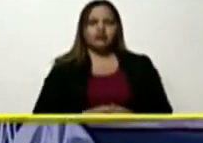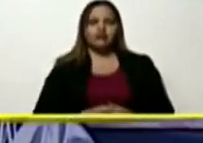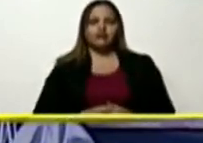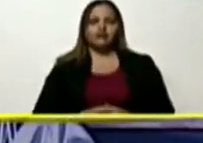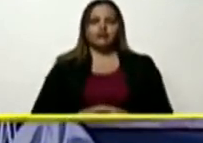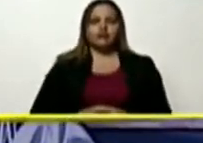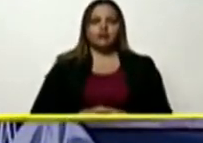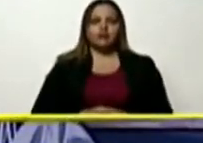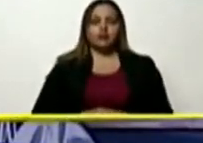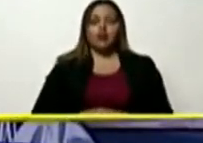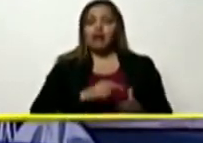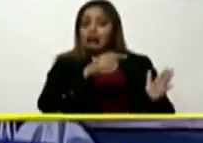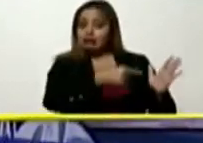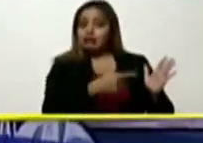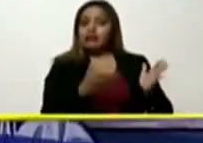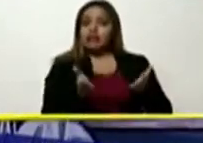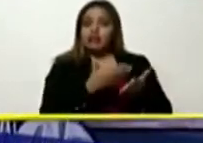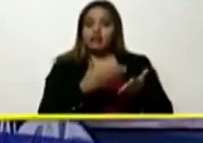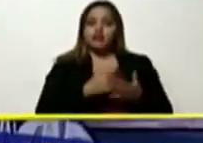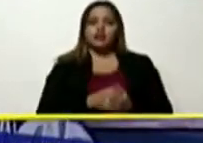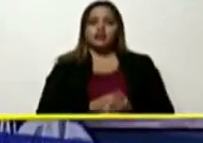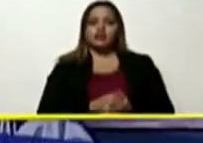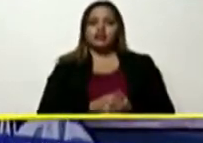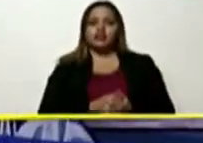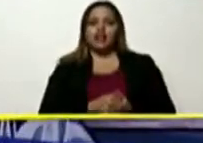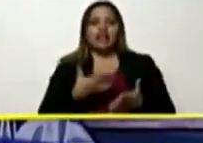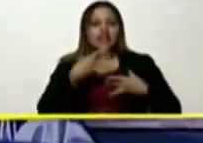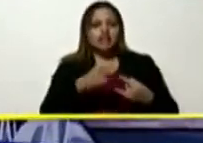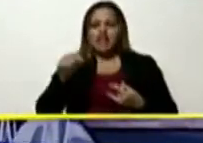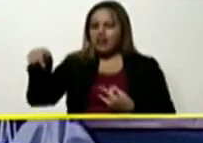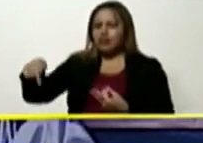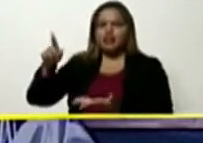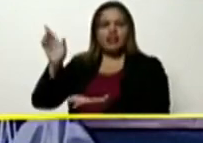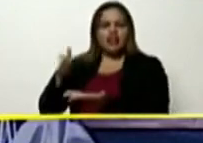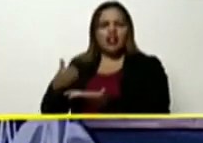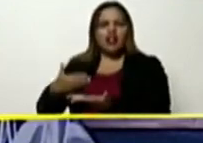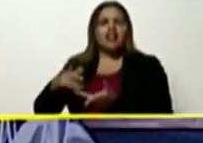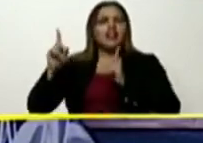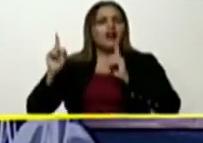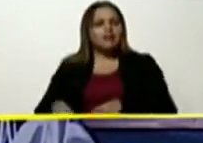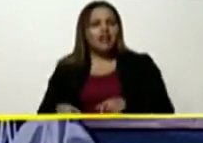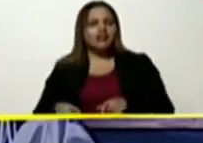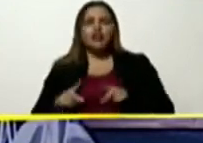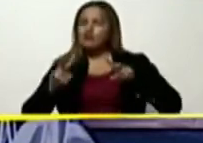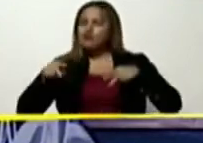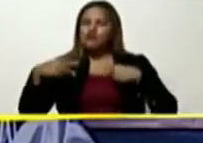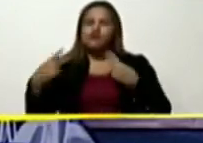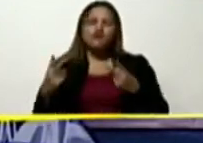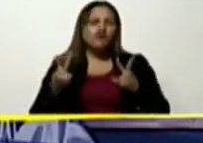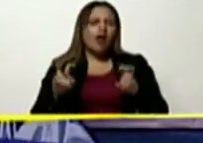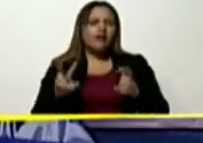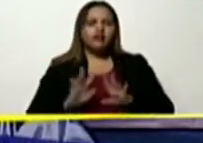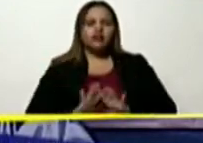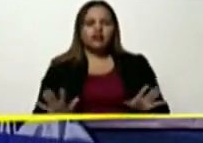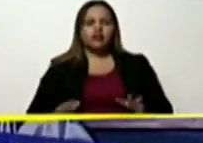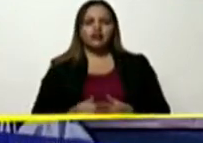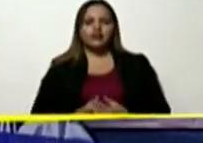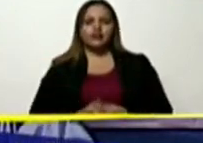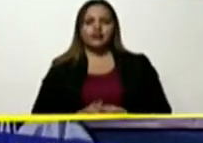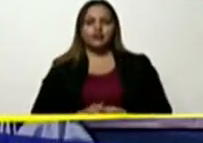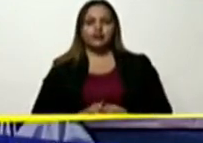Es un libro muy interesante, también, muy actual, también,